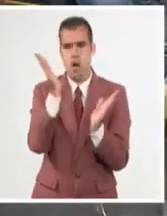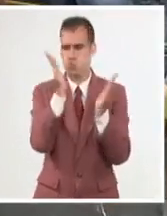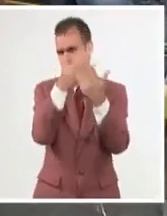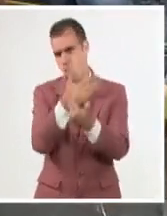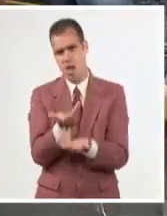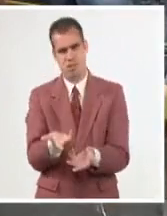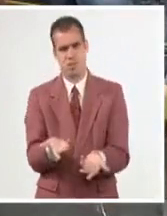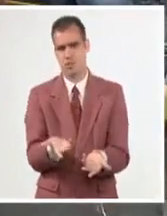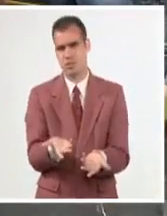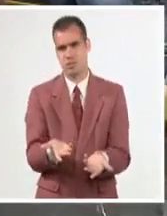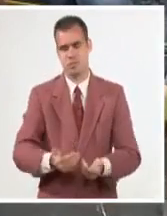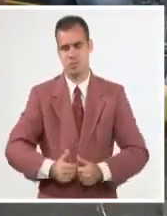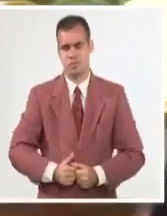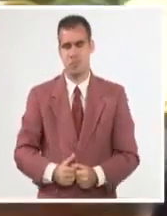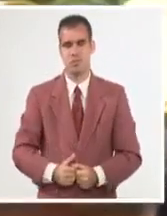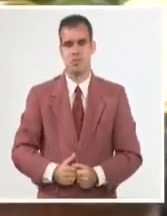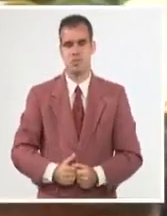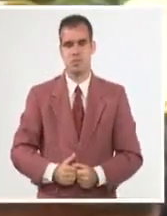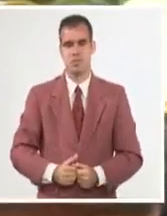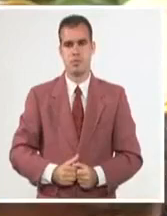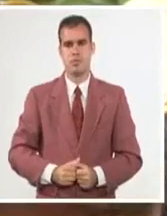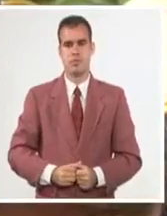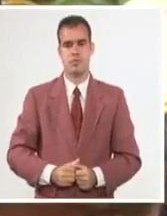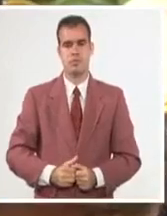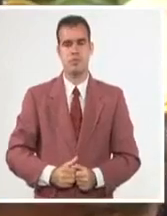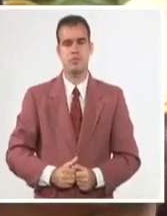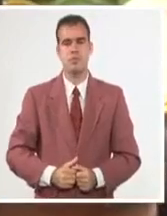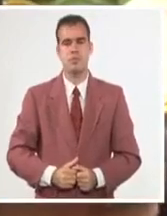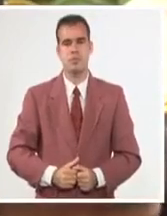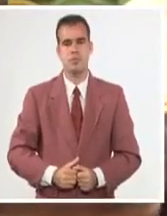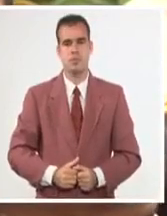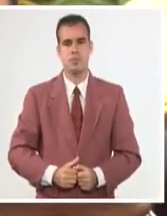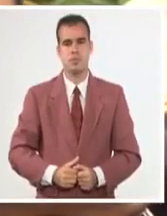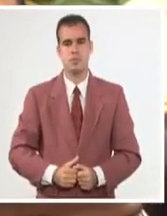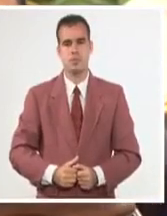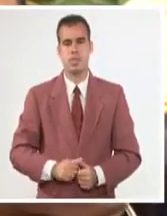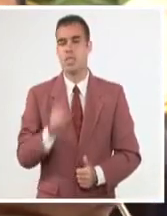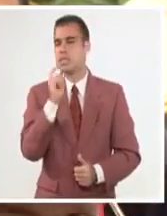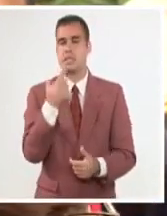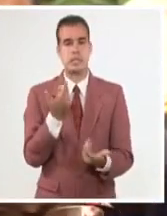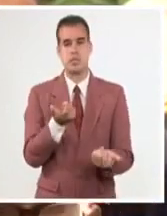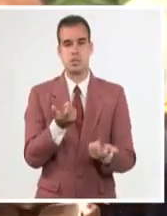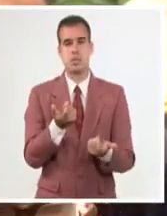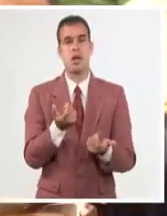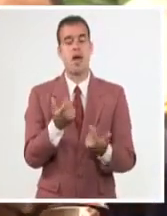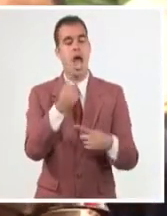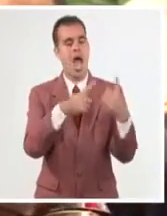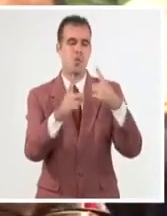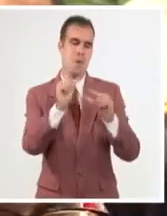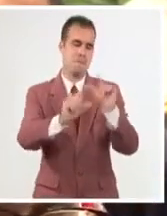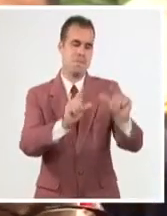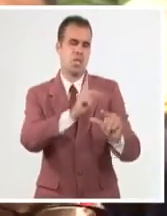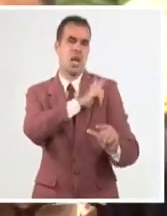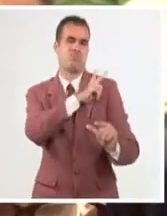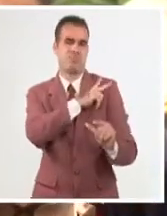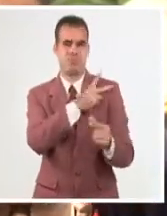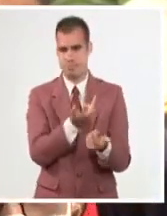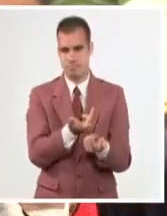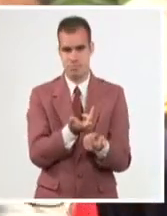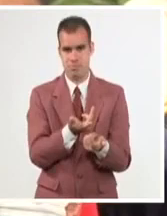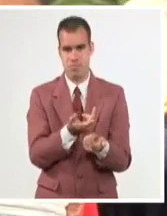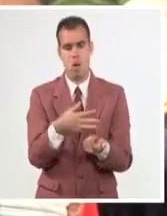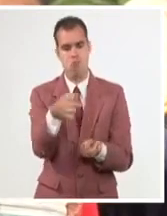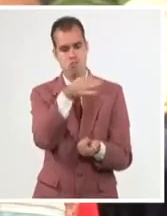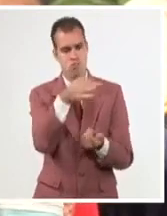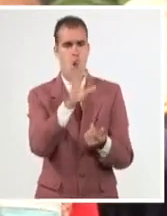pocos. Creo que a veces las personas que están en los mandos intermedios o incluso los propios actores de la